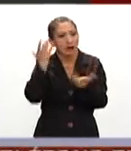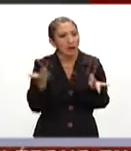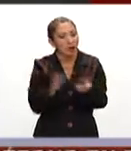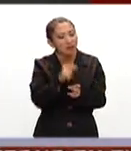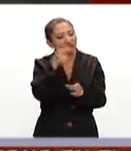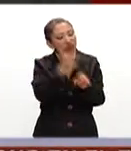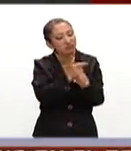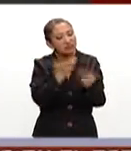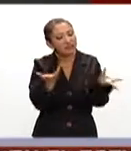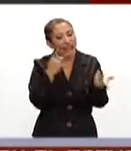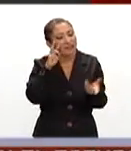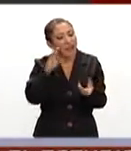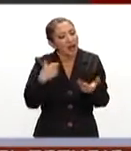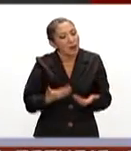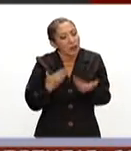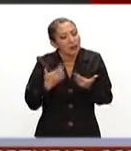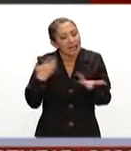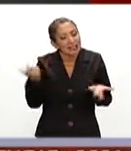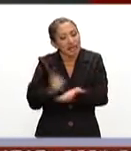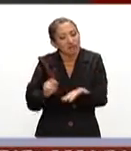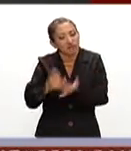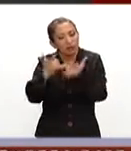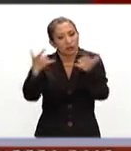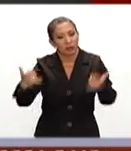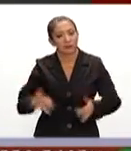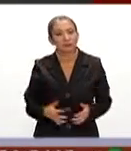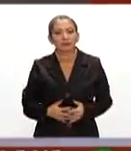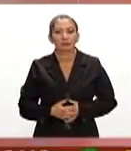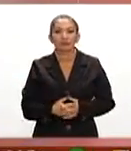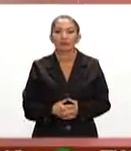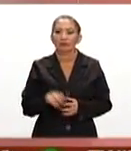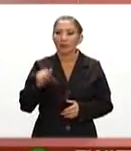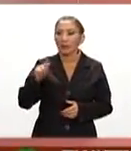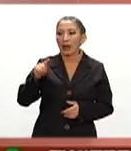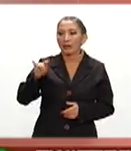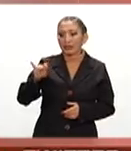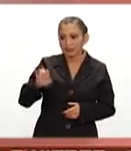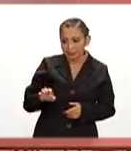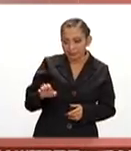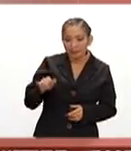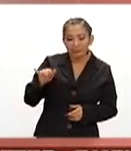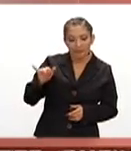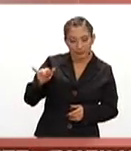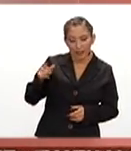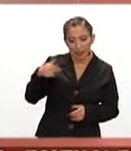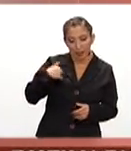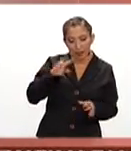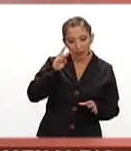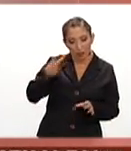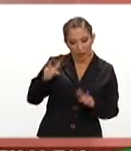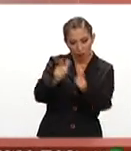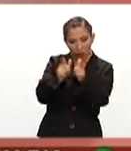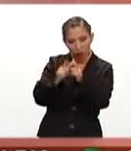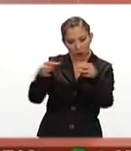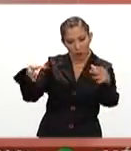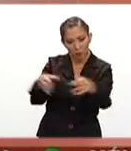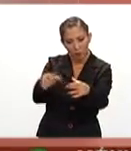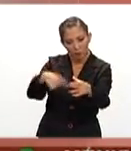¿Qué encontraron? ¿Qué les motivó a hacer esta historia? Bueno, Patti, lo que pasa es que hemos sido un grupo